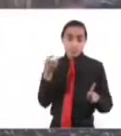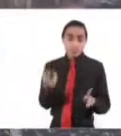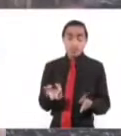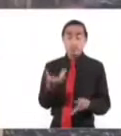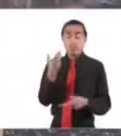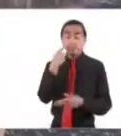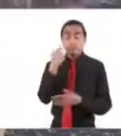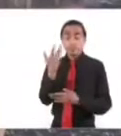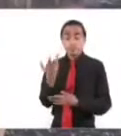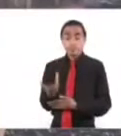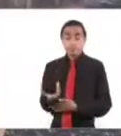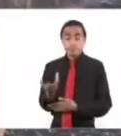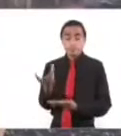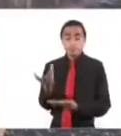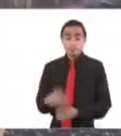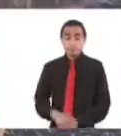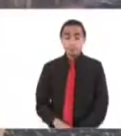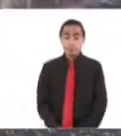Supuestamente